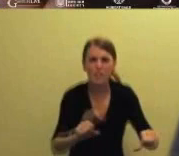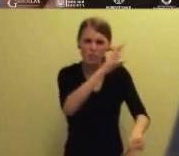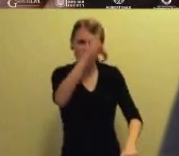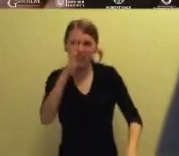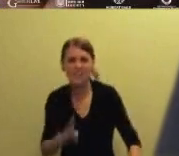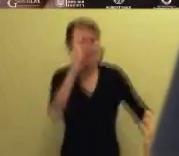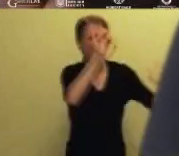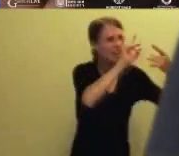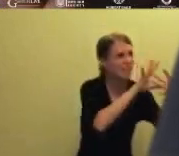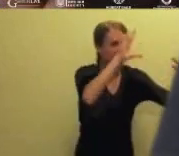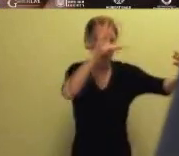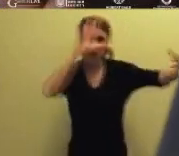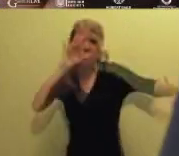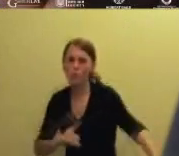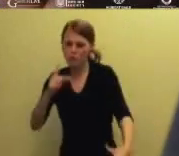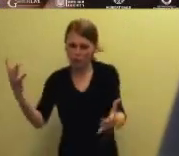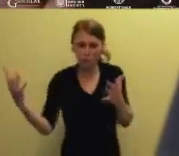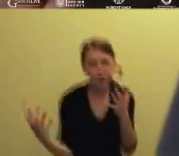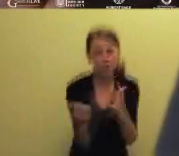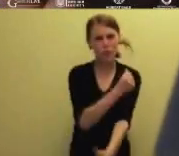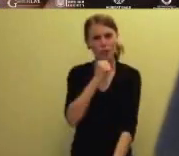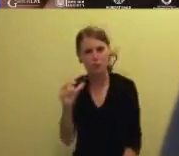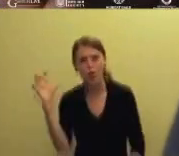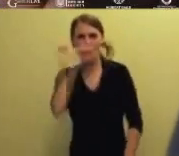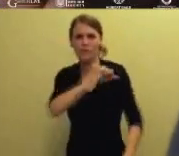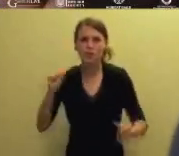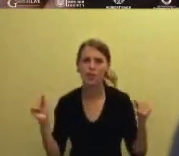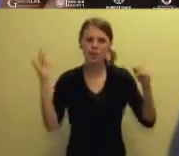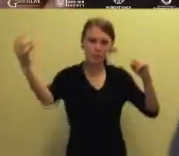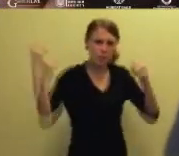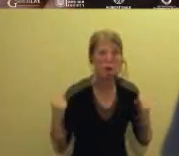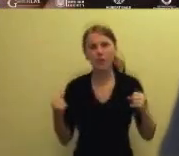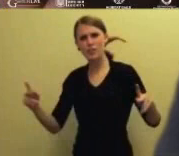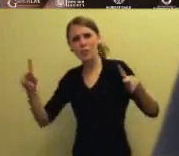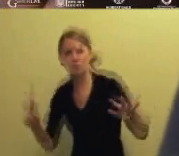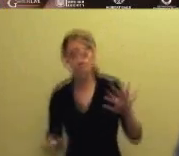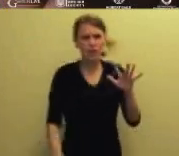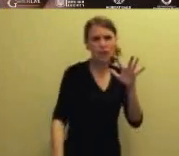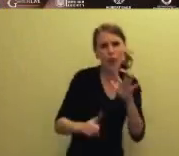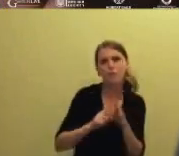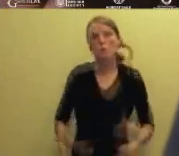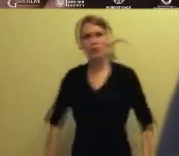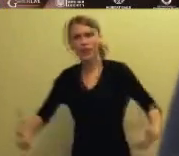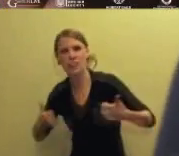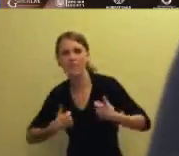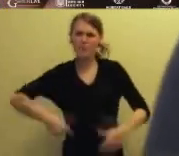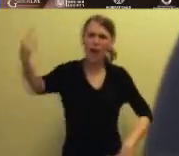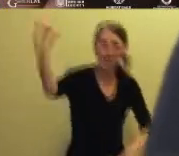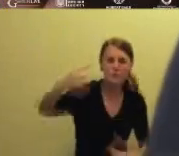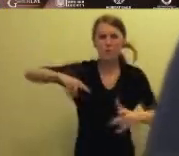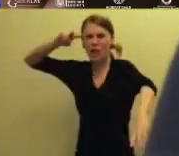momentos por ejemplo una escena vamos a decir de carácter médico al final de la película en la que este tono le viene muy bien pero